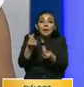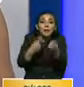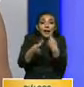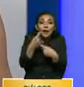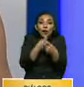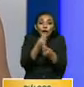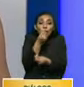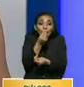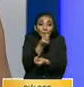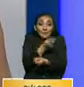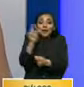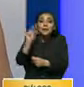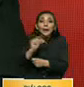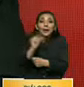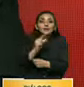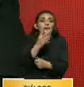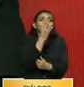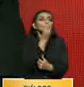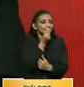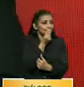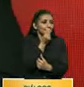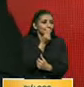la comida barata. Muchas gracias.